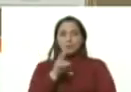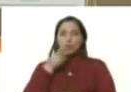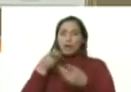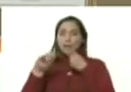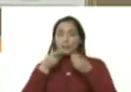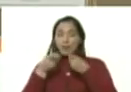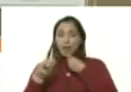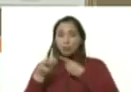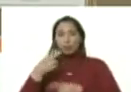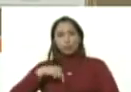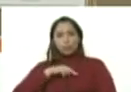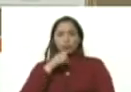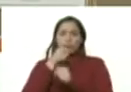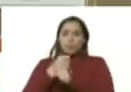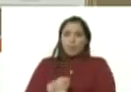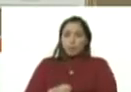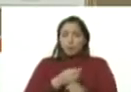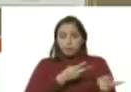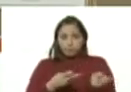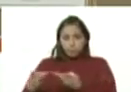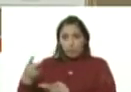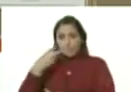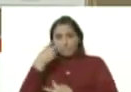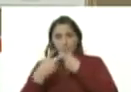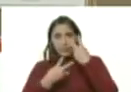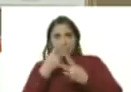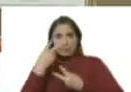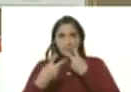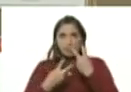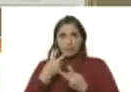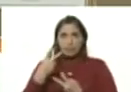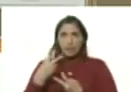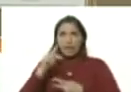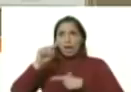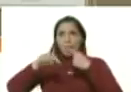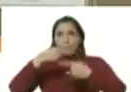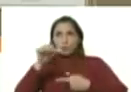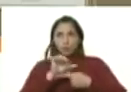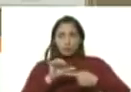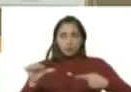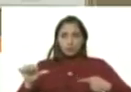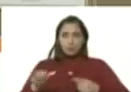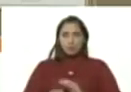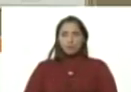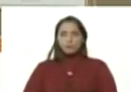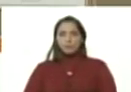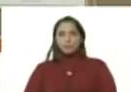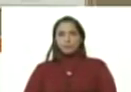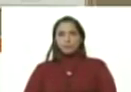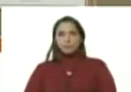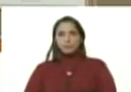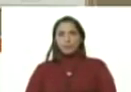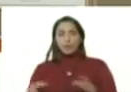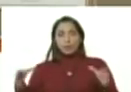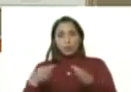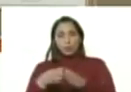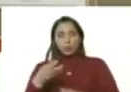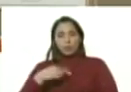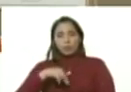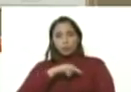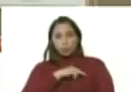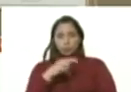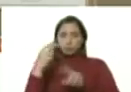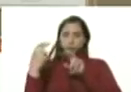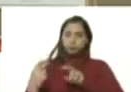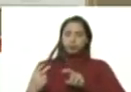y esperamos recibir la visita de Enrique Iglesias la semana entrante en Venezuela para que se reúna con nosotros,